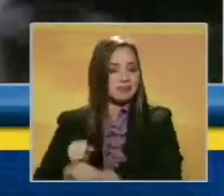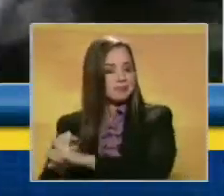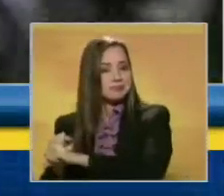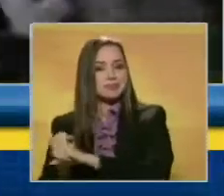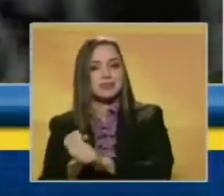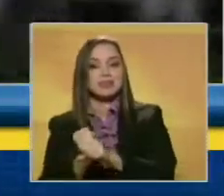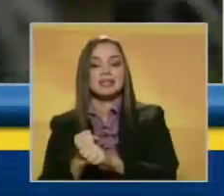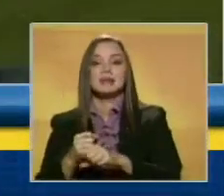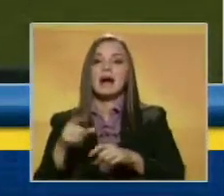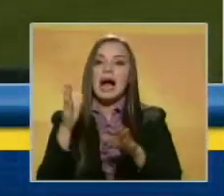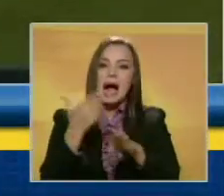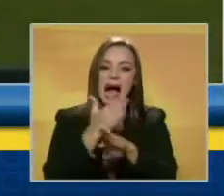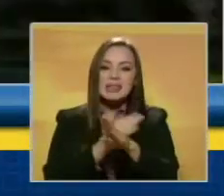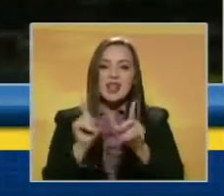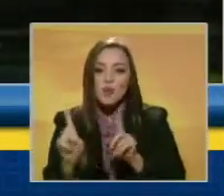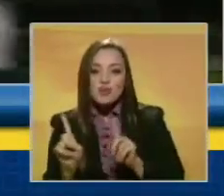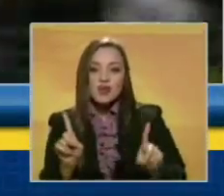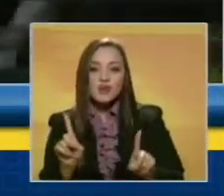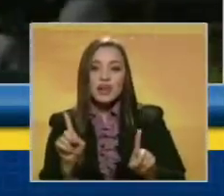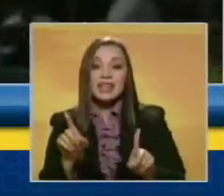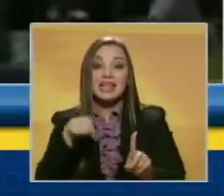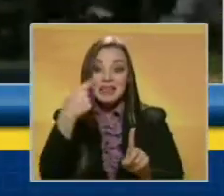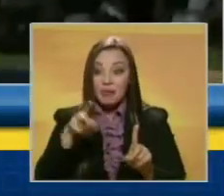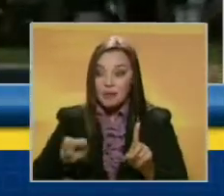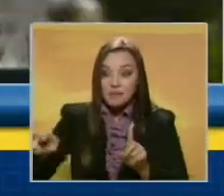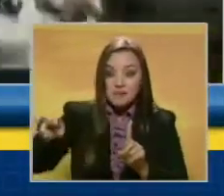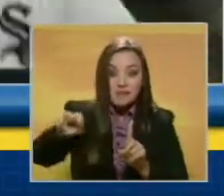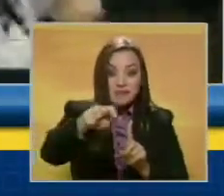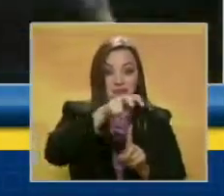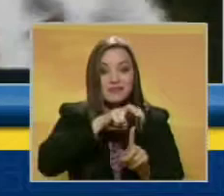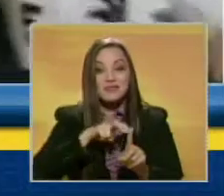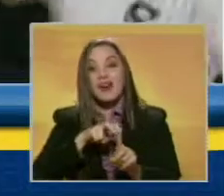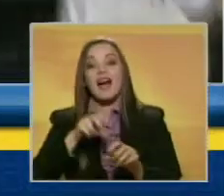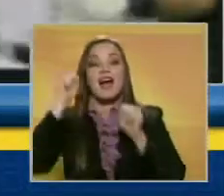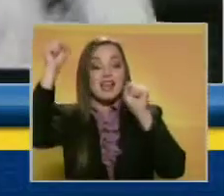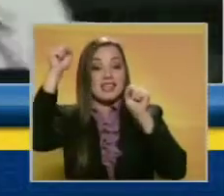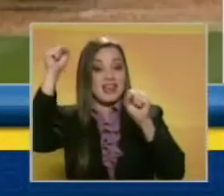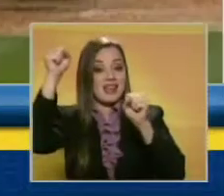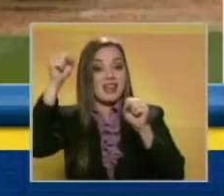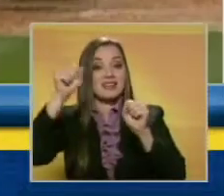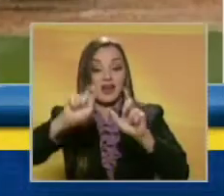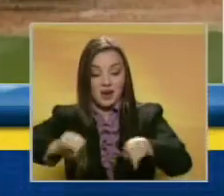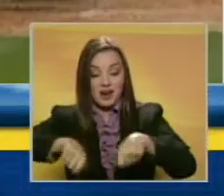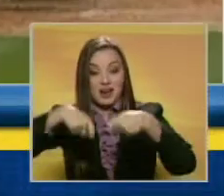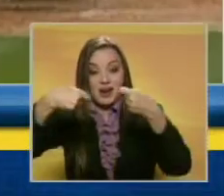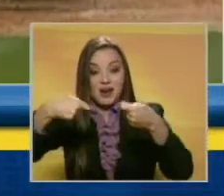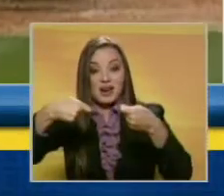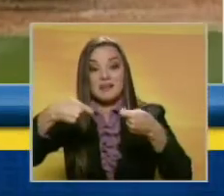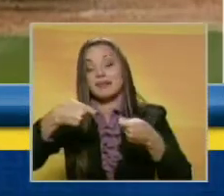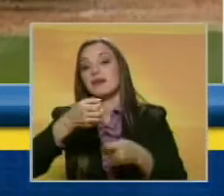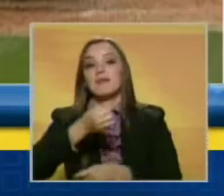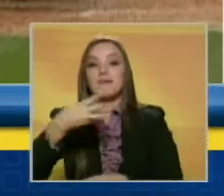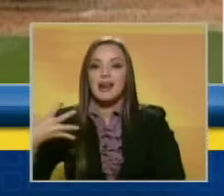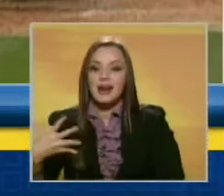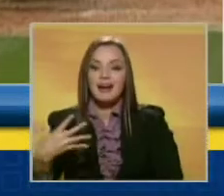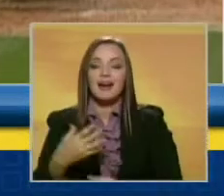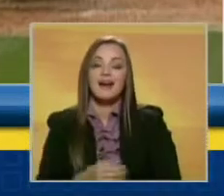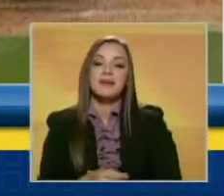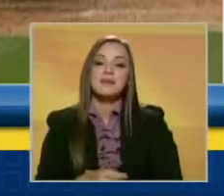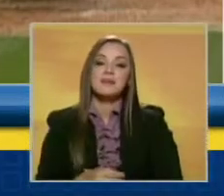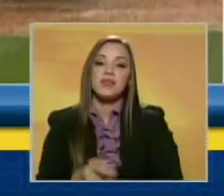rompía el empate a 1 y los Medias Blancas de Chicago dejaban el terreno a los Indios de Cleveland con pizarra final de